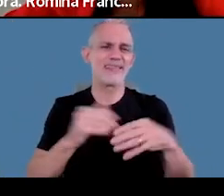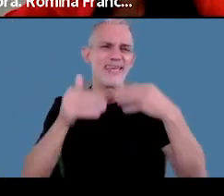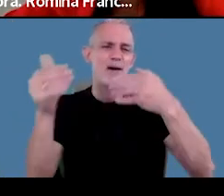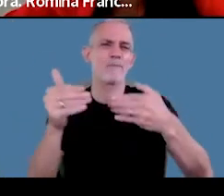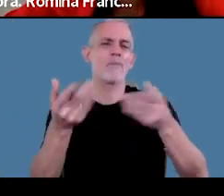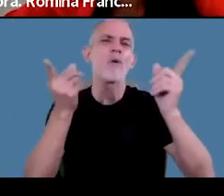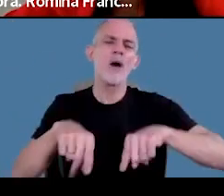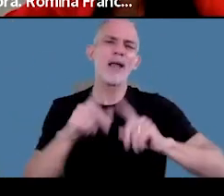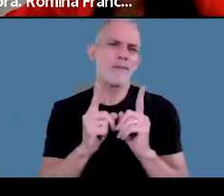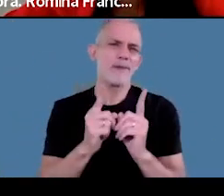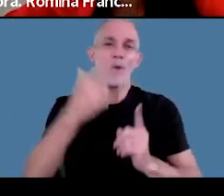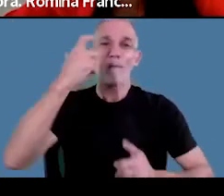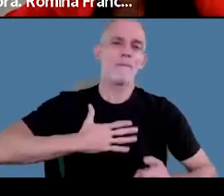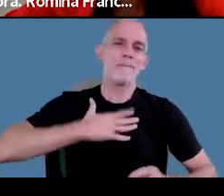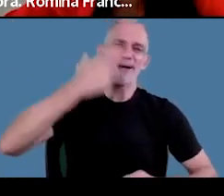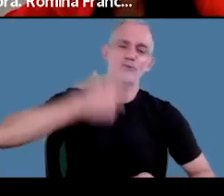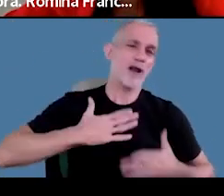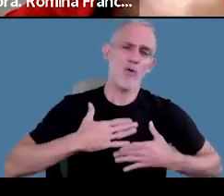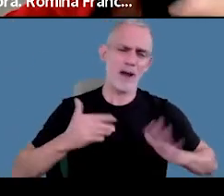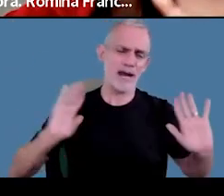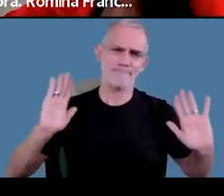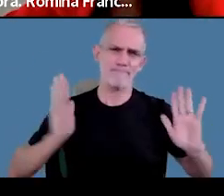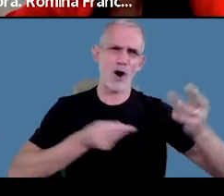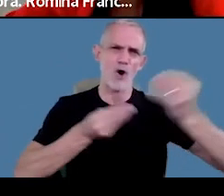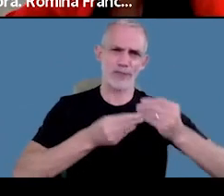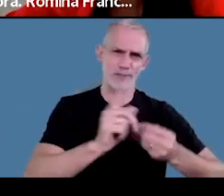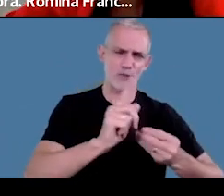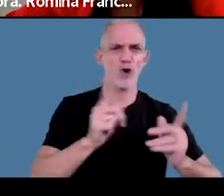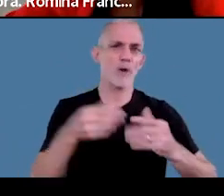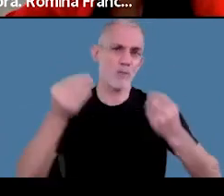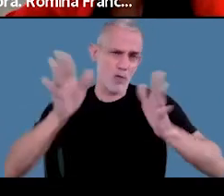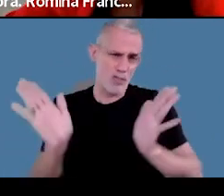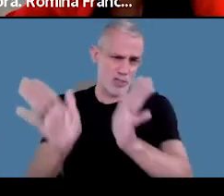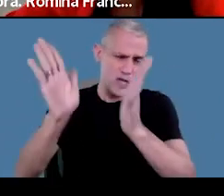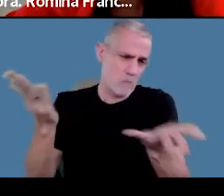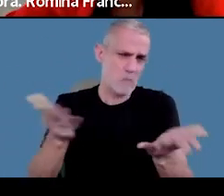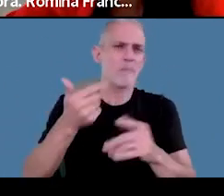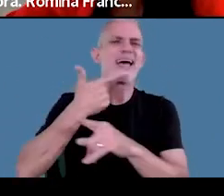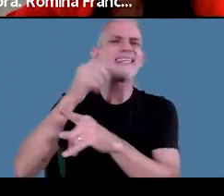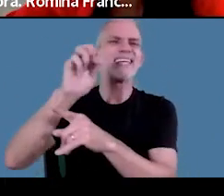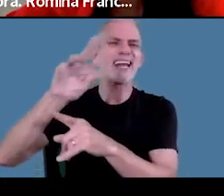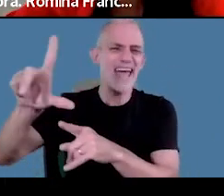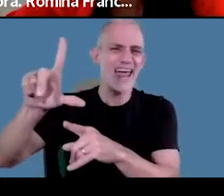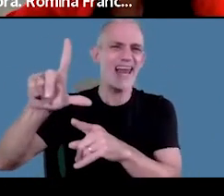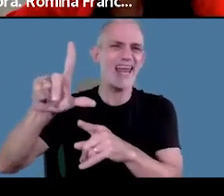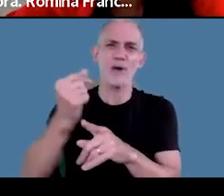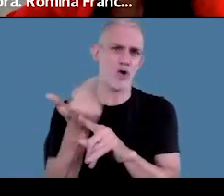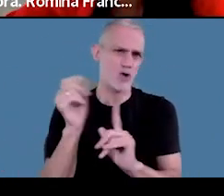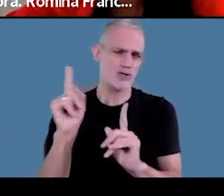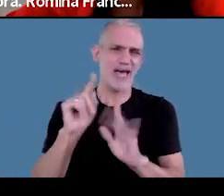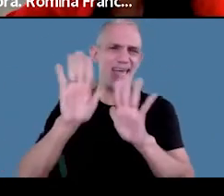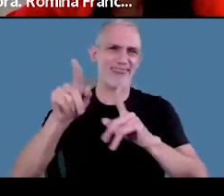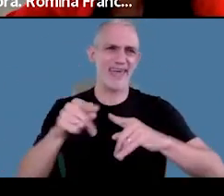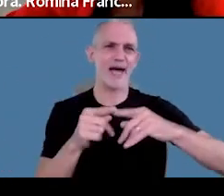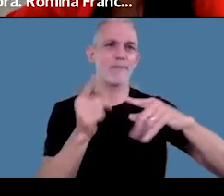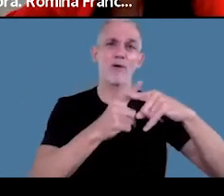mismo, persona humana no aplica normas contables, pero se los dejo para la CCA-SRL, por eso no lo saqué a propósito, no computable para